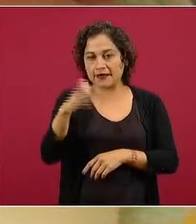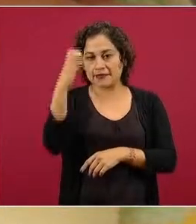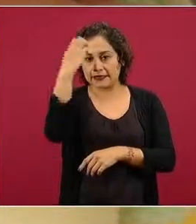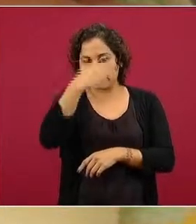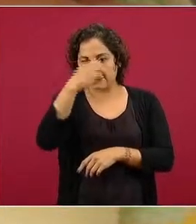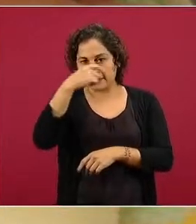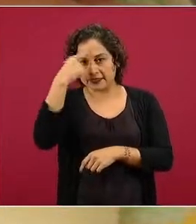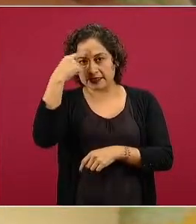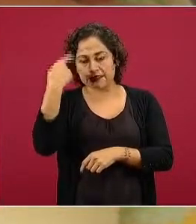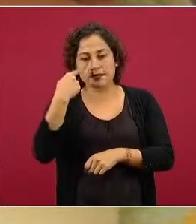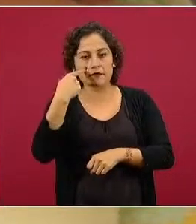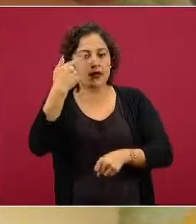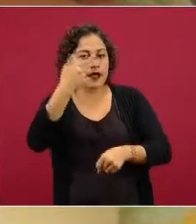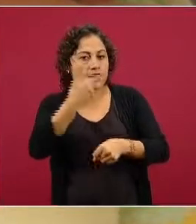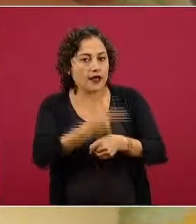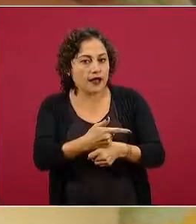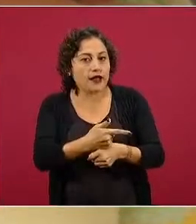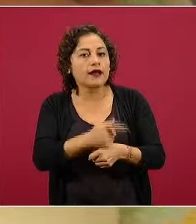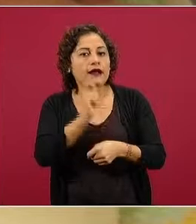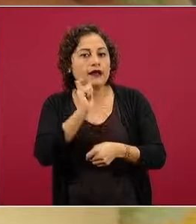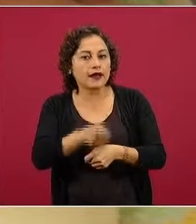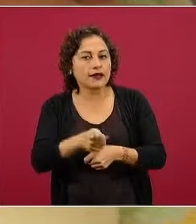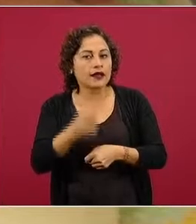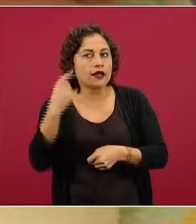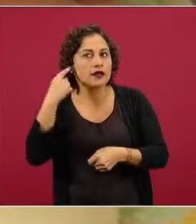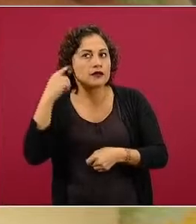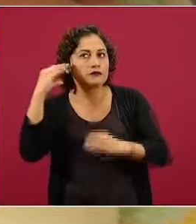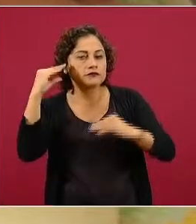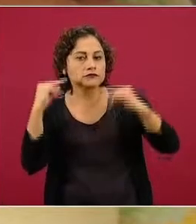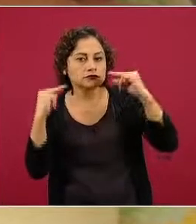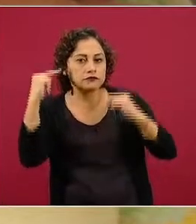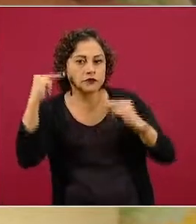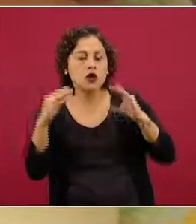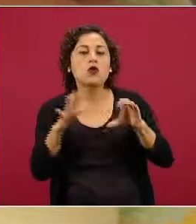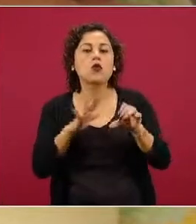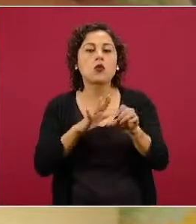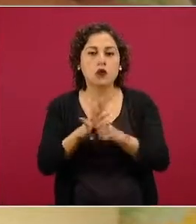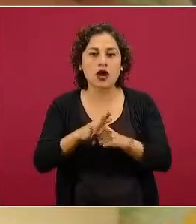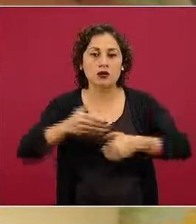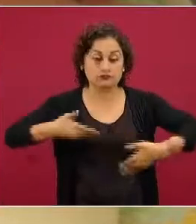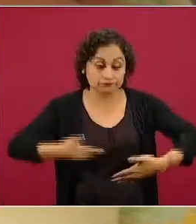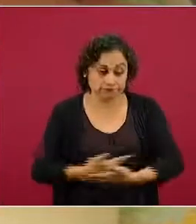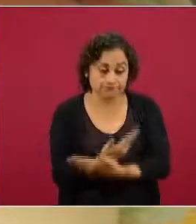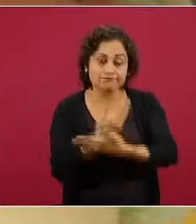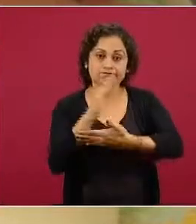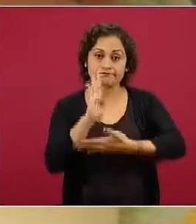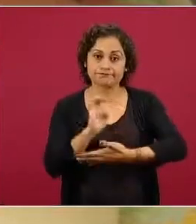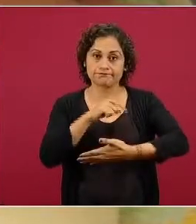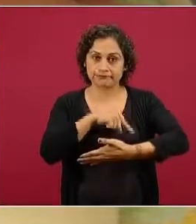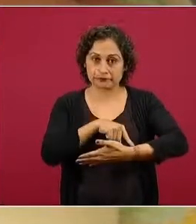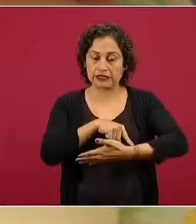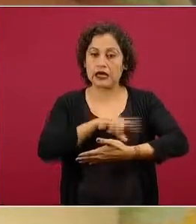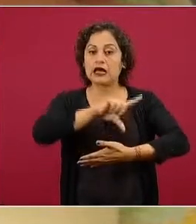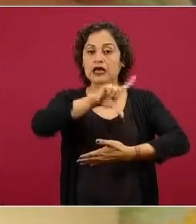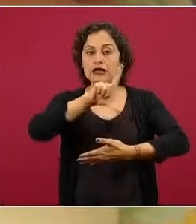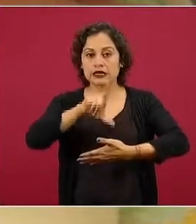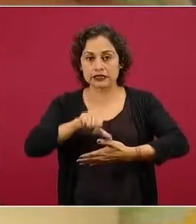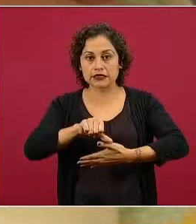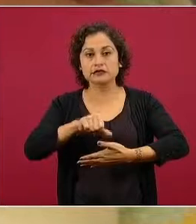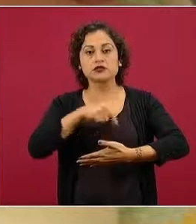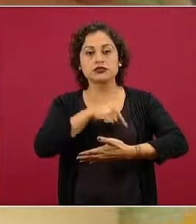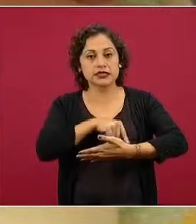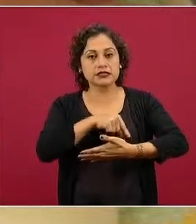diagnóstico de hipoacusia en la persona recién nacida y poderle así otorgar